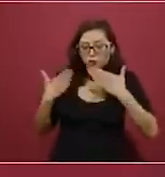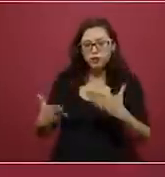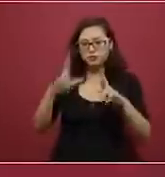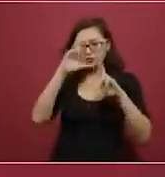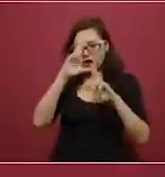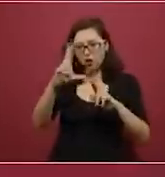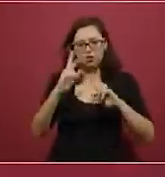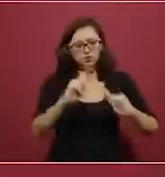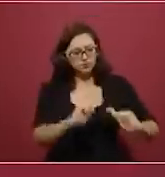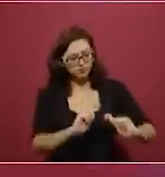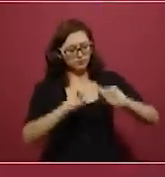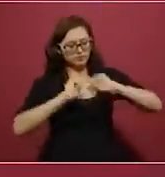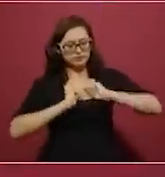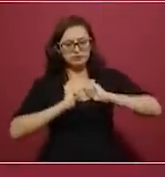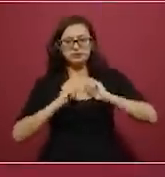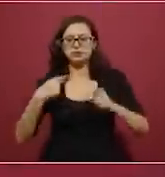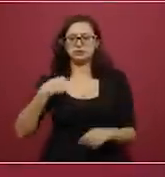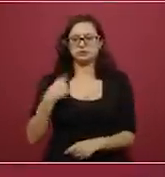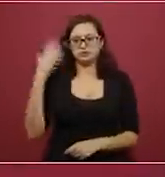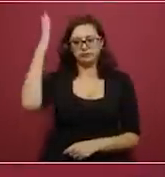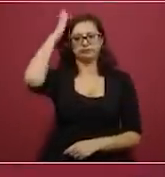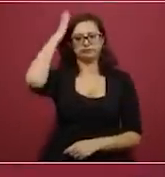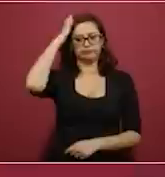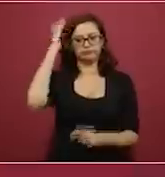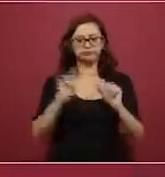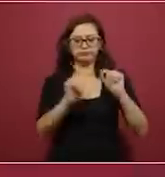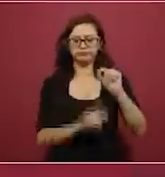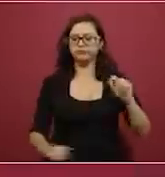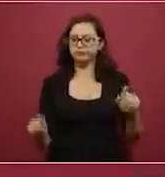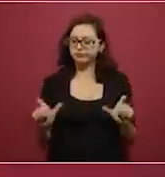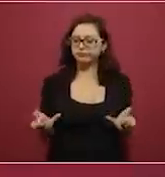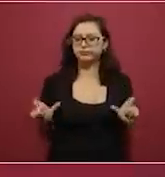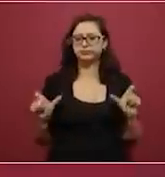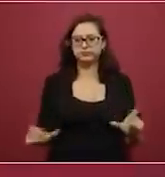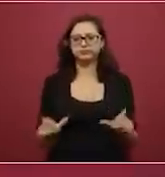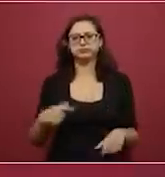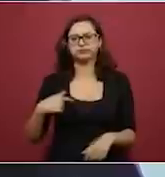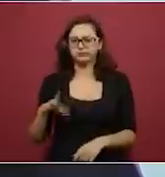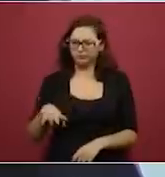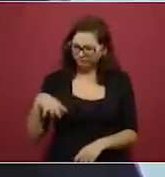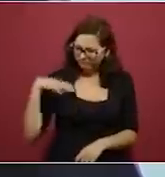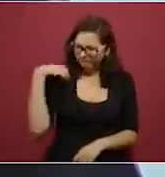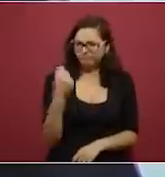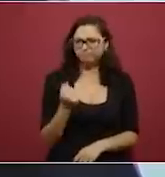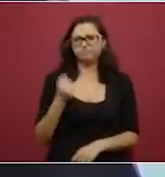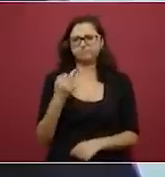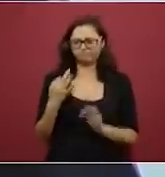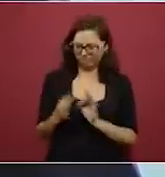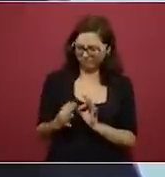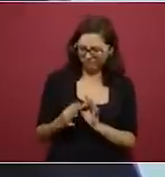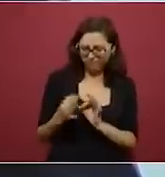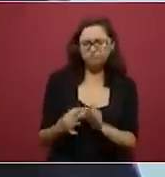otorga dar con el cargo de comandante de la guardia nacional trataré de cumplir lo mejor posible gracias a mi